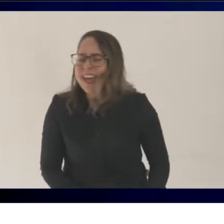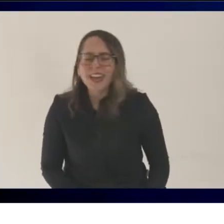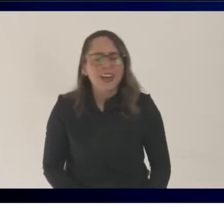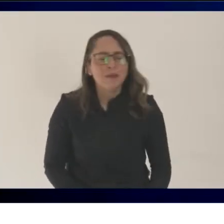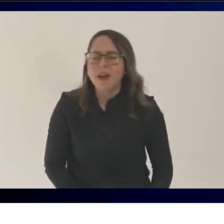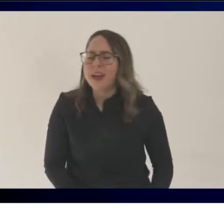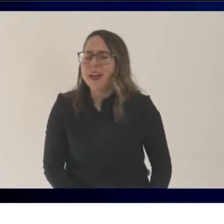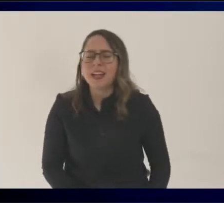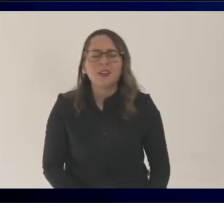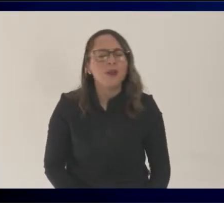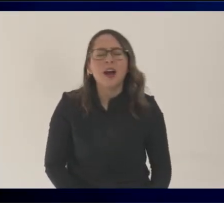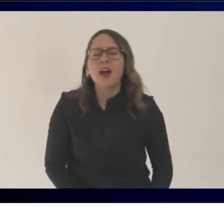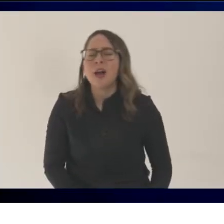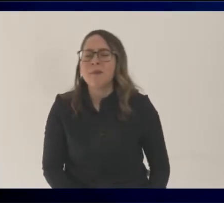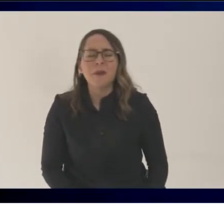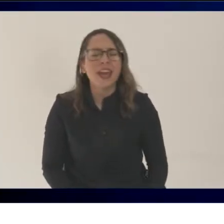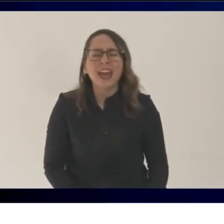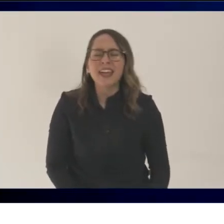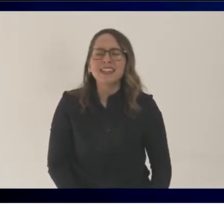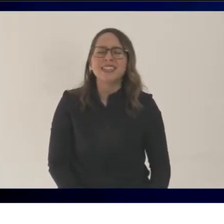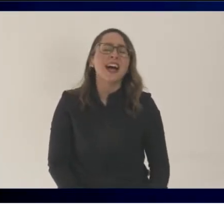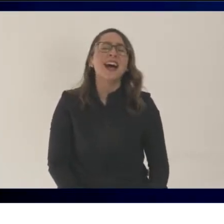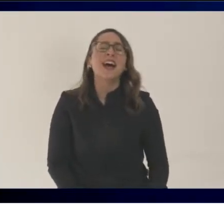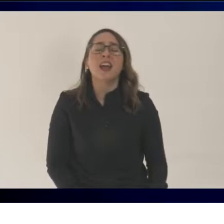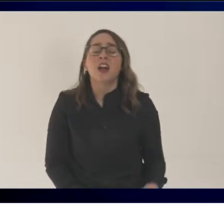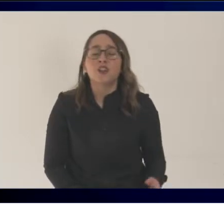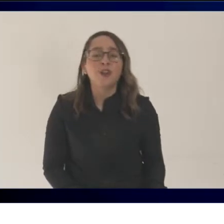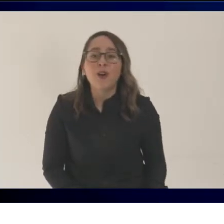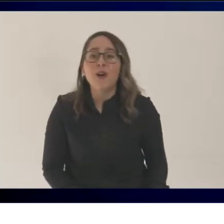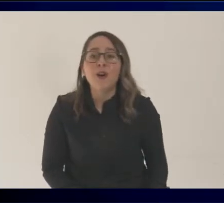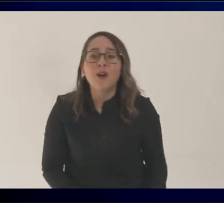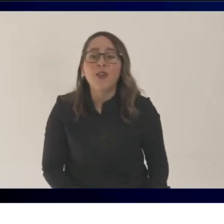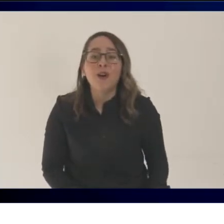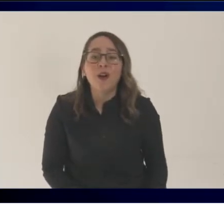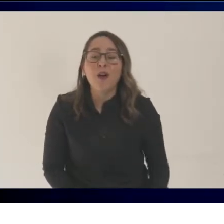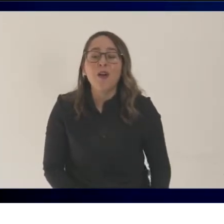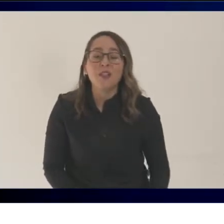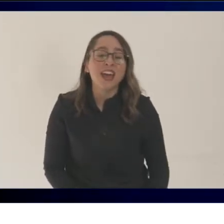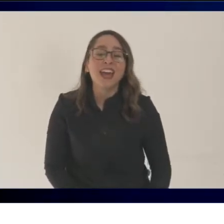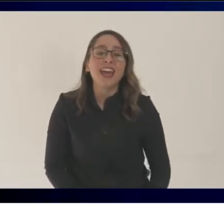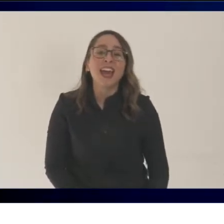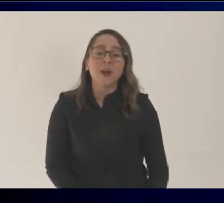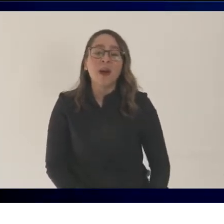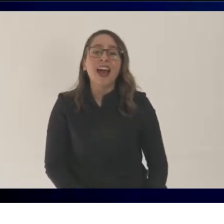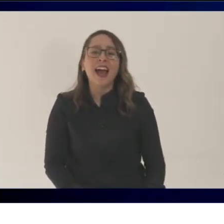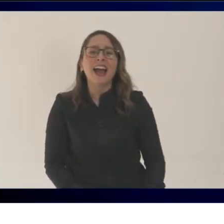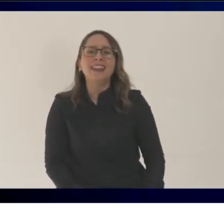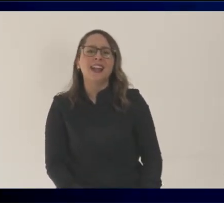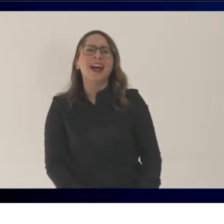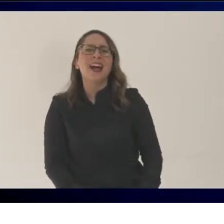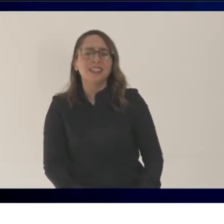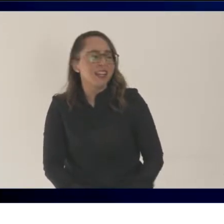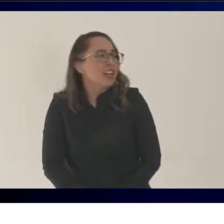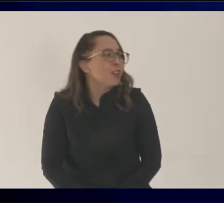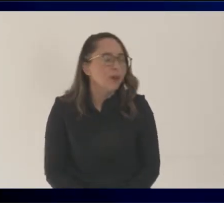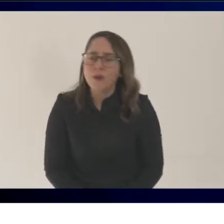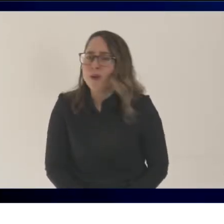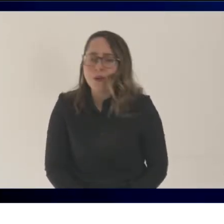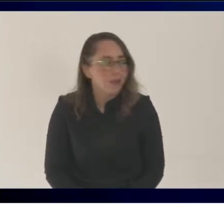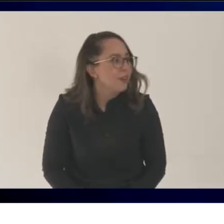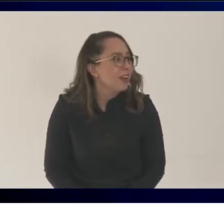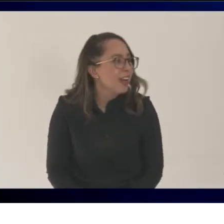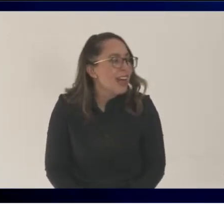soy. He vuelto a empezar, todo dejo atrás.